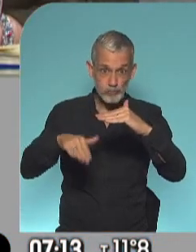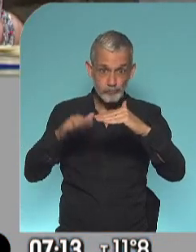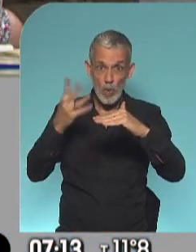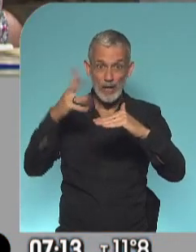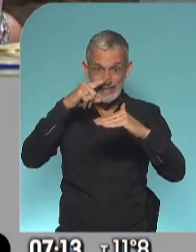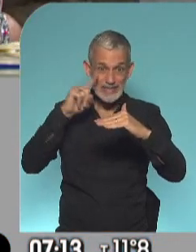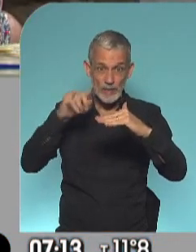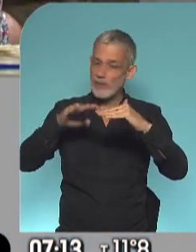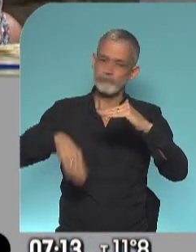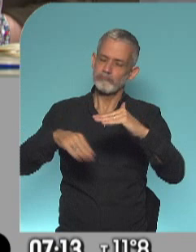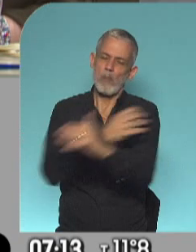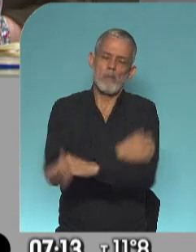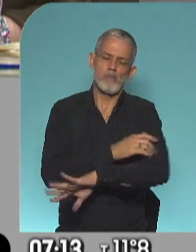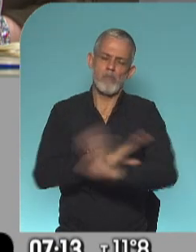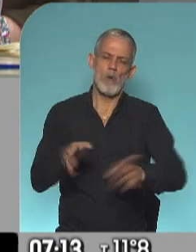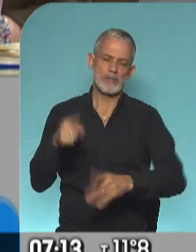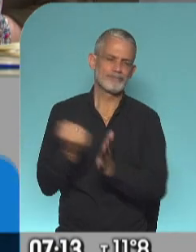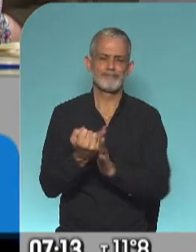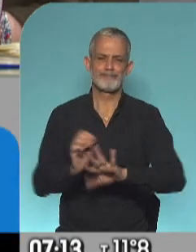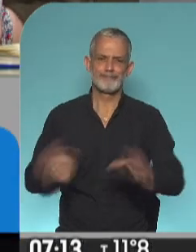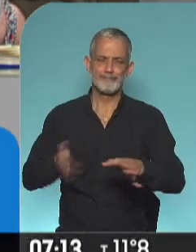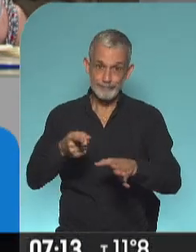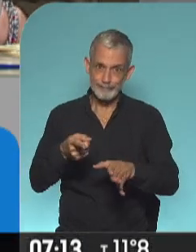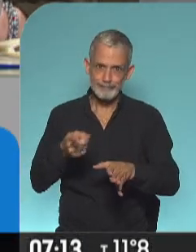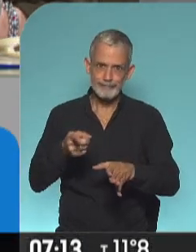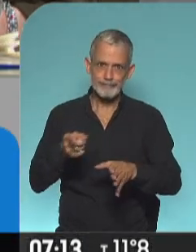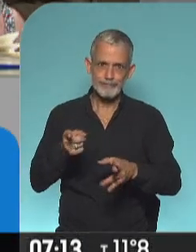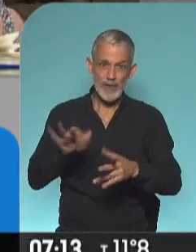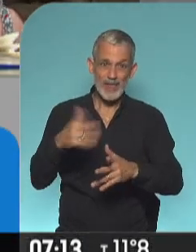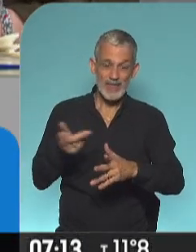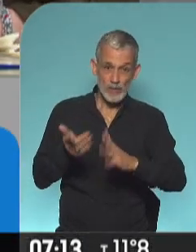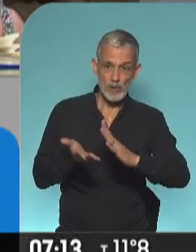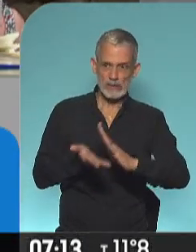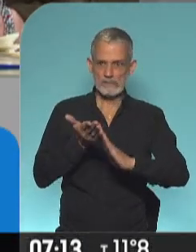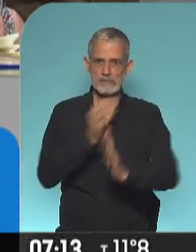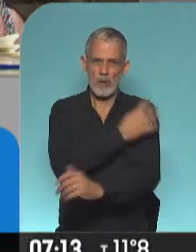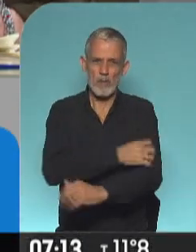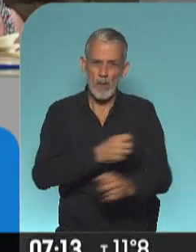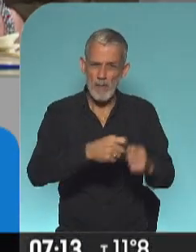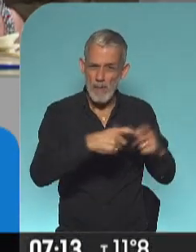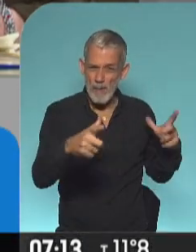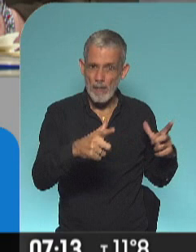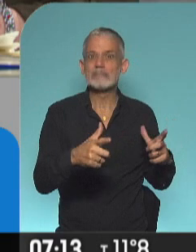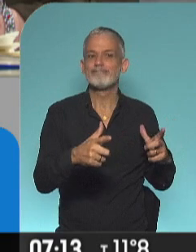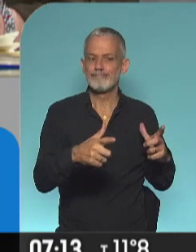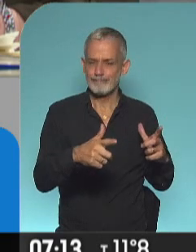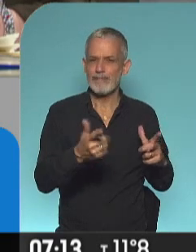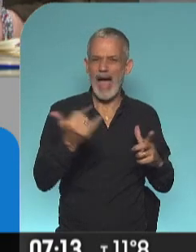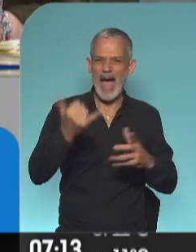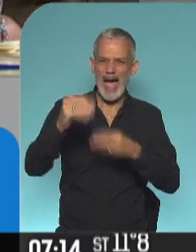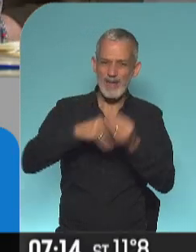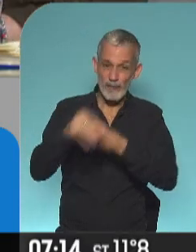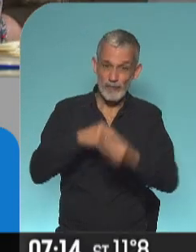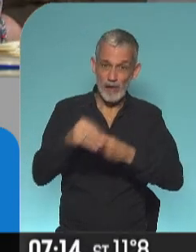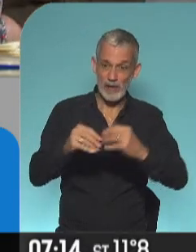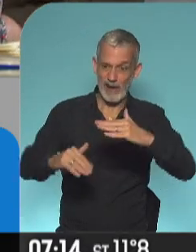se cae bajo la línea de pobreza. Y por eso después cuando aumentan las cifras de pobreza, ¿qué es lo que estamos viendo? Que hay familias que